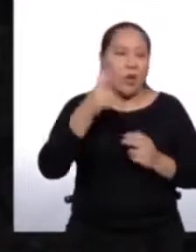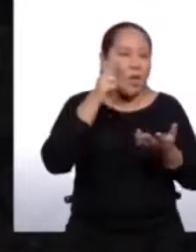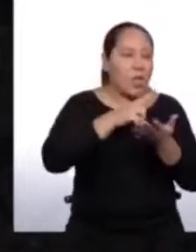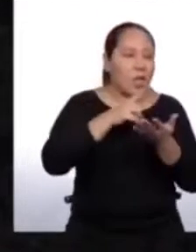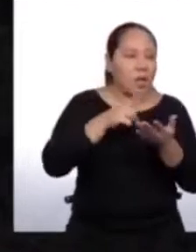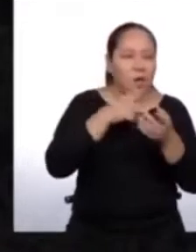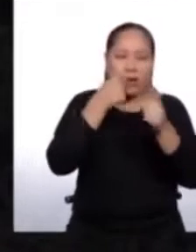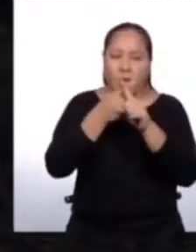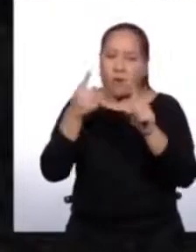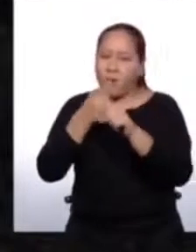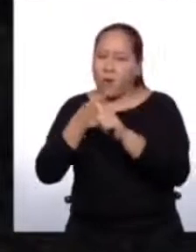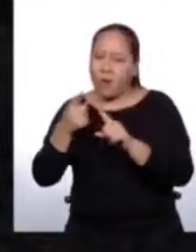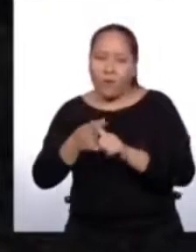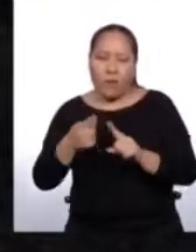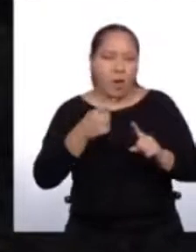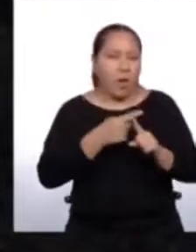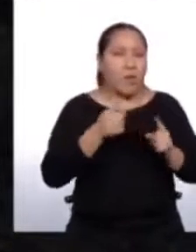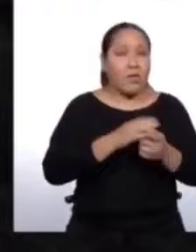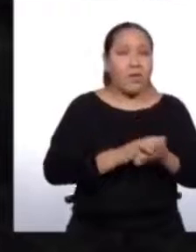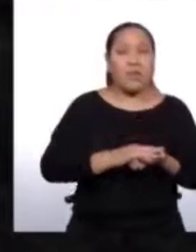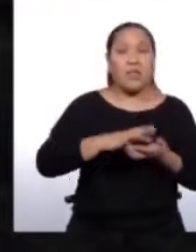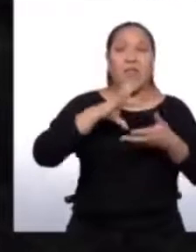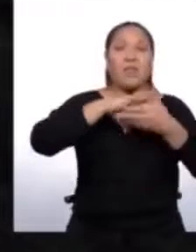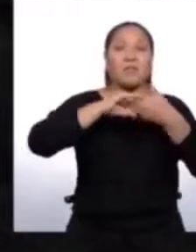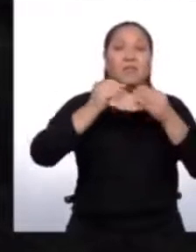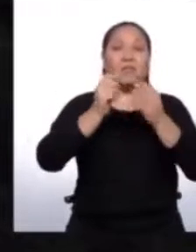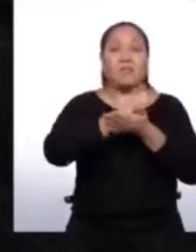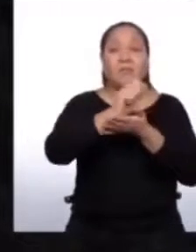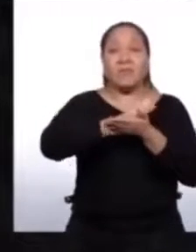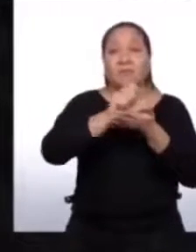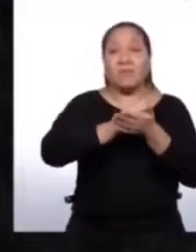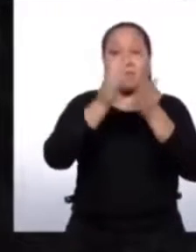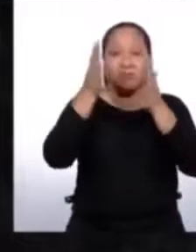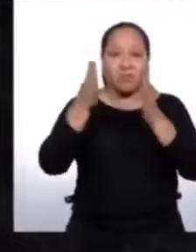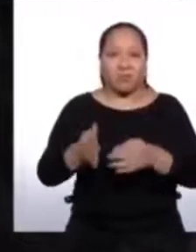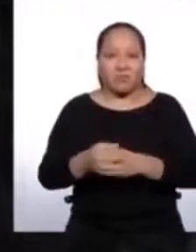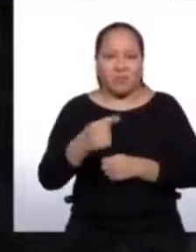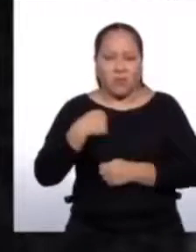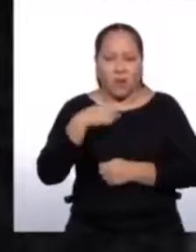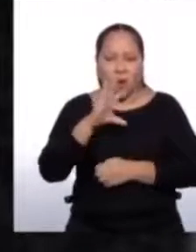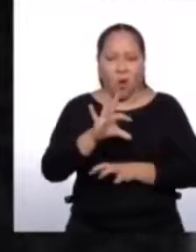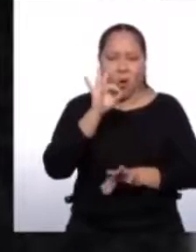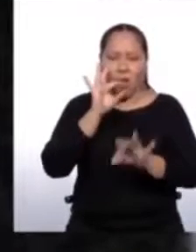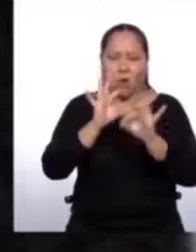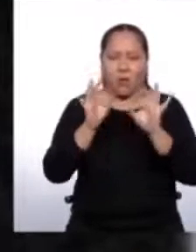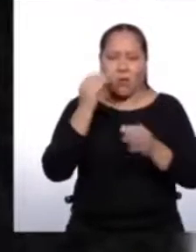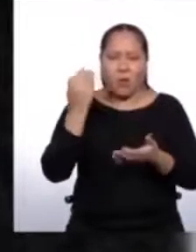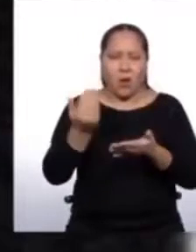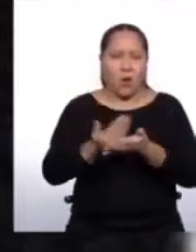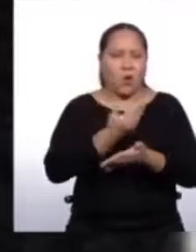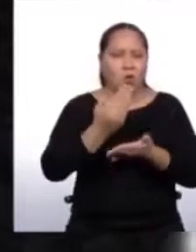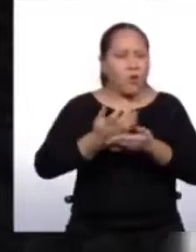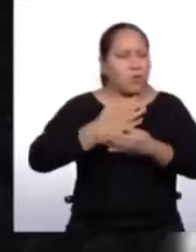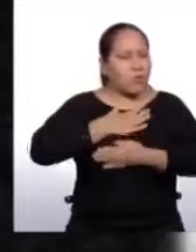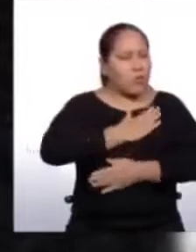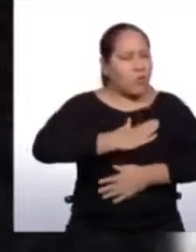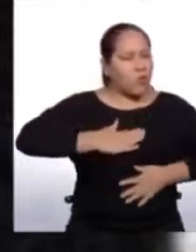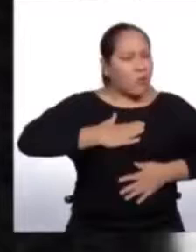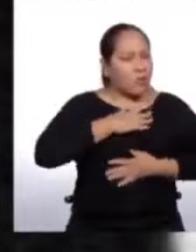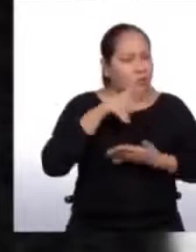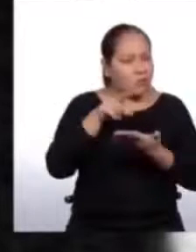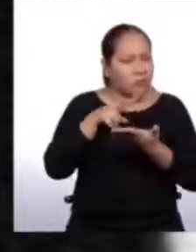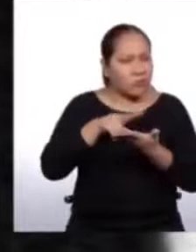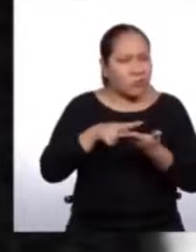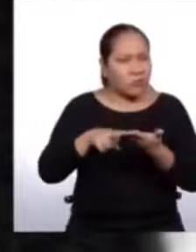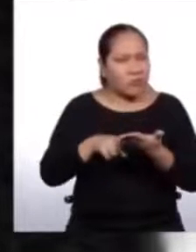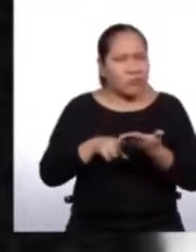Joyce, James, Hemingway y Borges, por citar algunos autores, descubrí nuevas probabilidades y goces en el relato breve. La